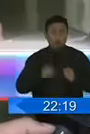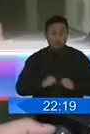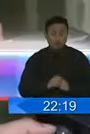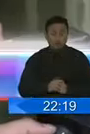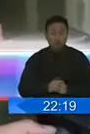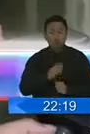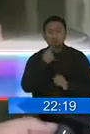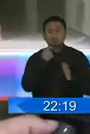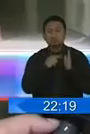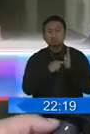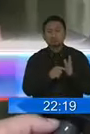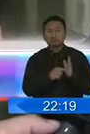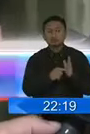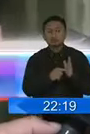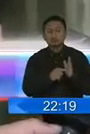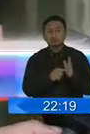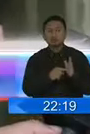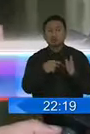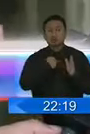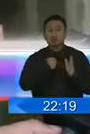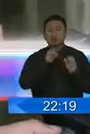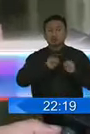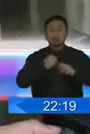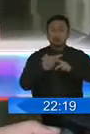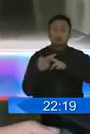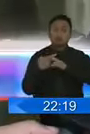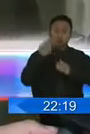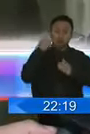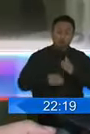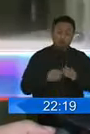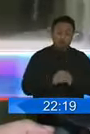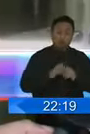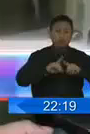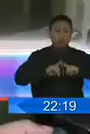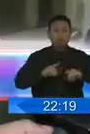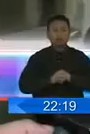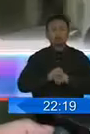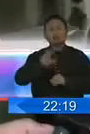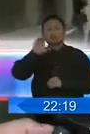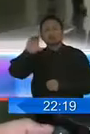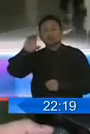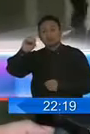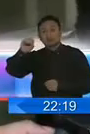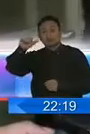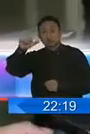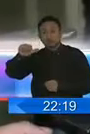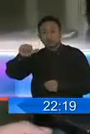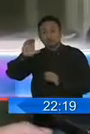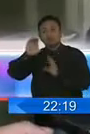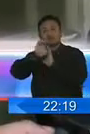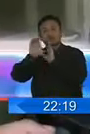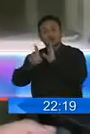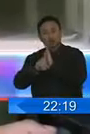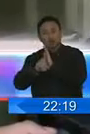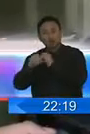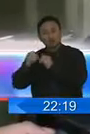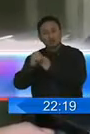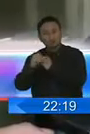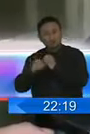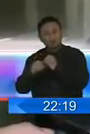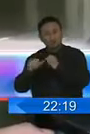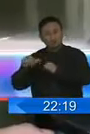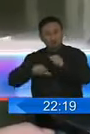dice que tenemos la facultad para sancionar, pero el COA establece, el Código Orgánico Administrativo establece que tiene que